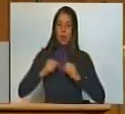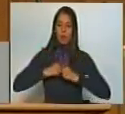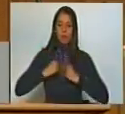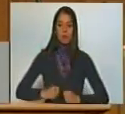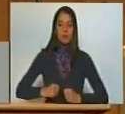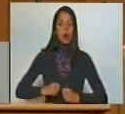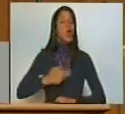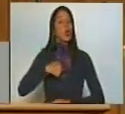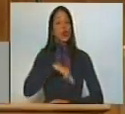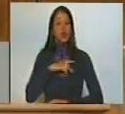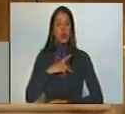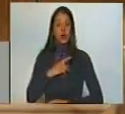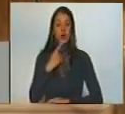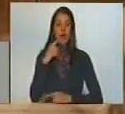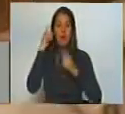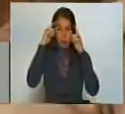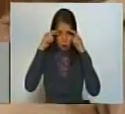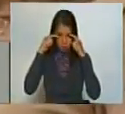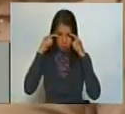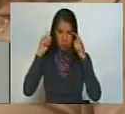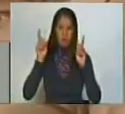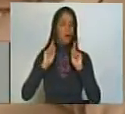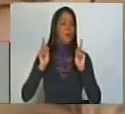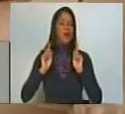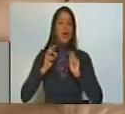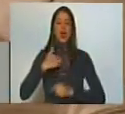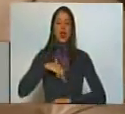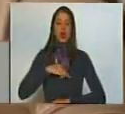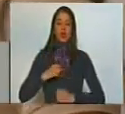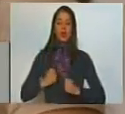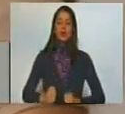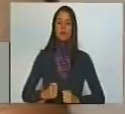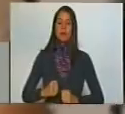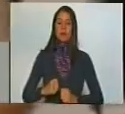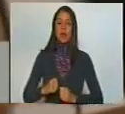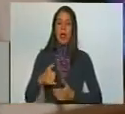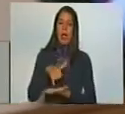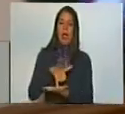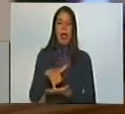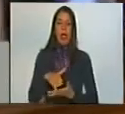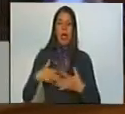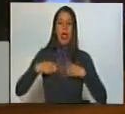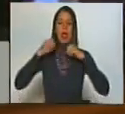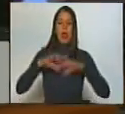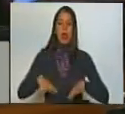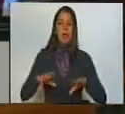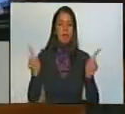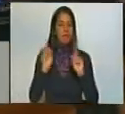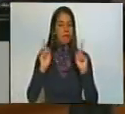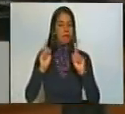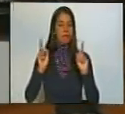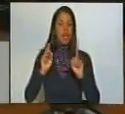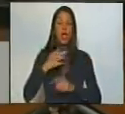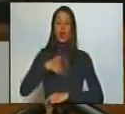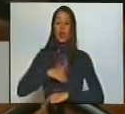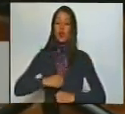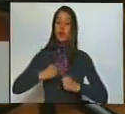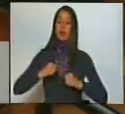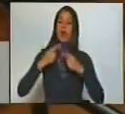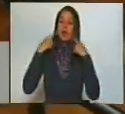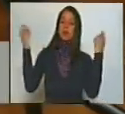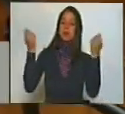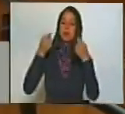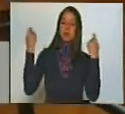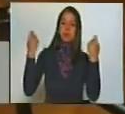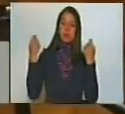Estamos seguros de que no agacharemos la cabeza. Estamos seguros de que no nos rendiremos. le diremos al mundo, le